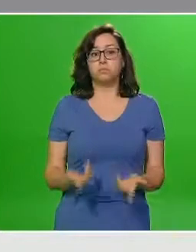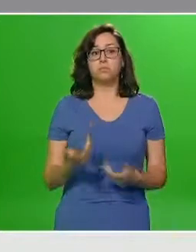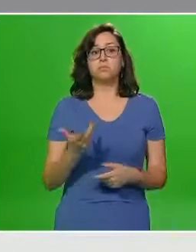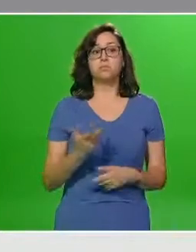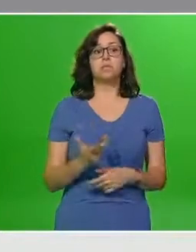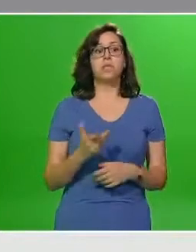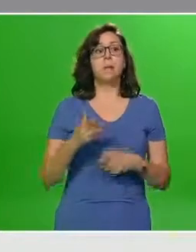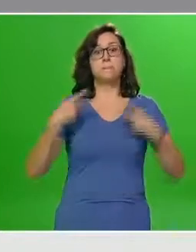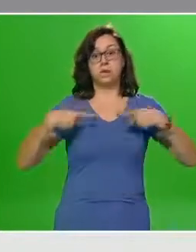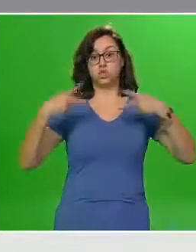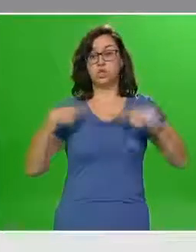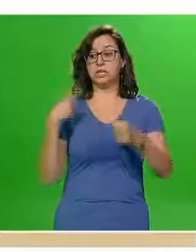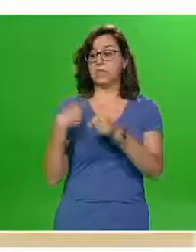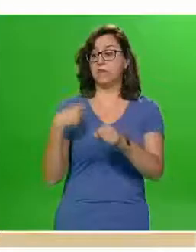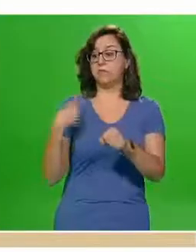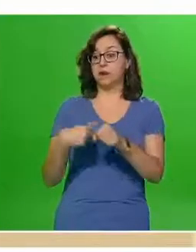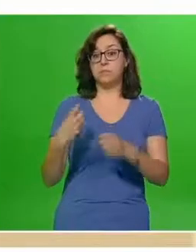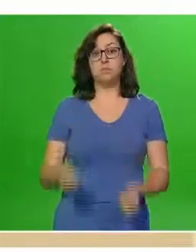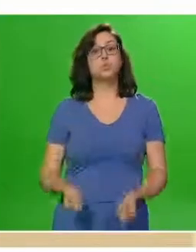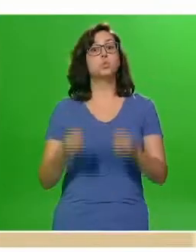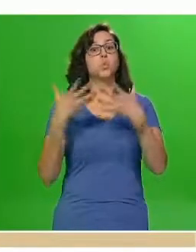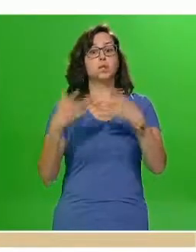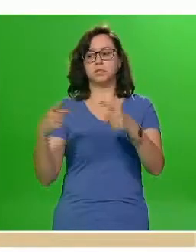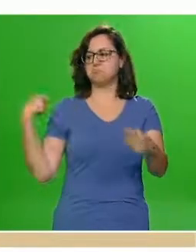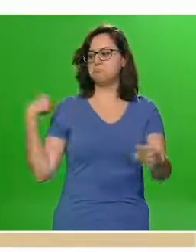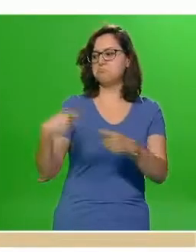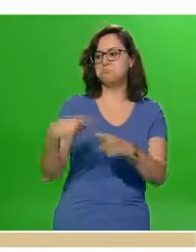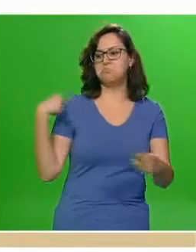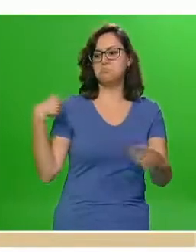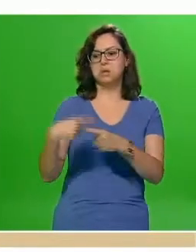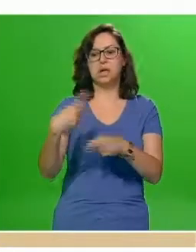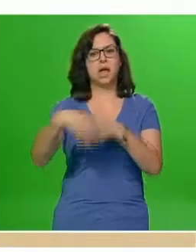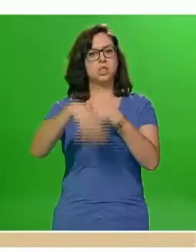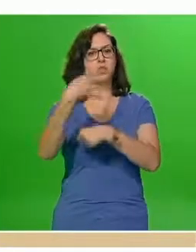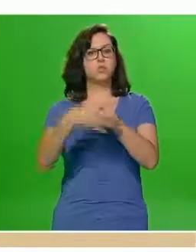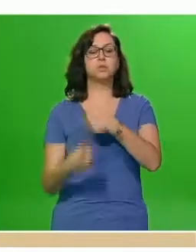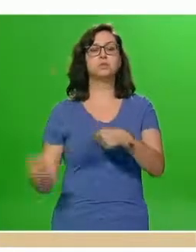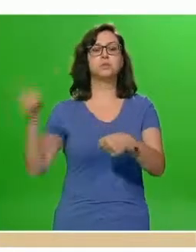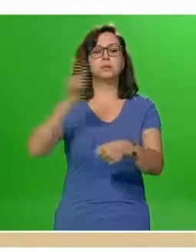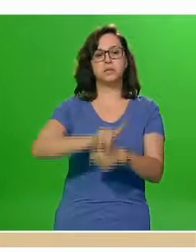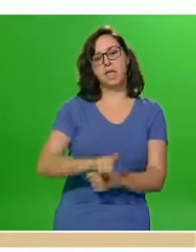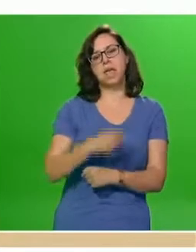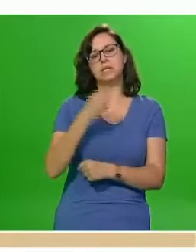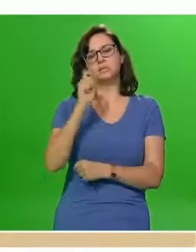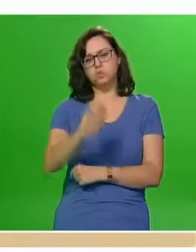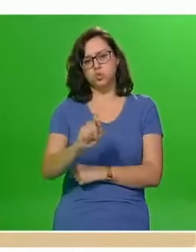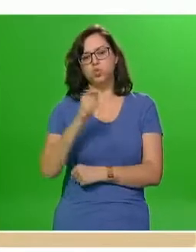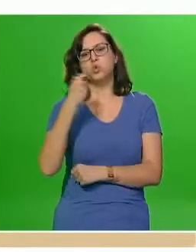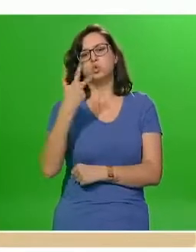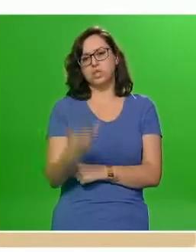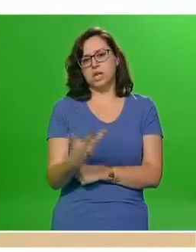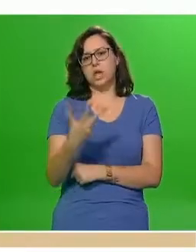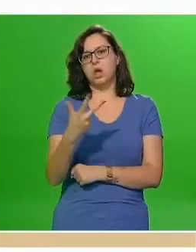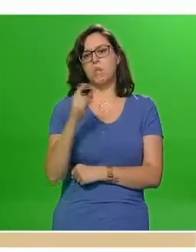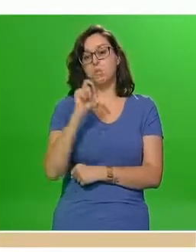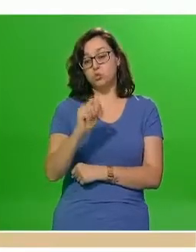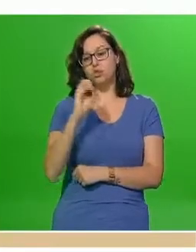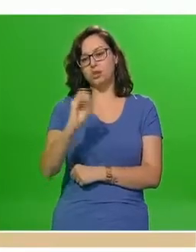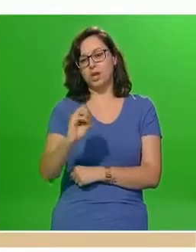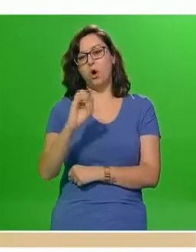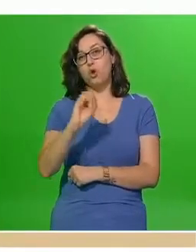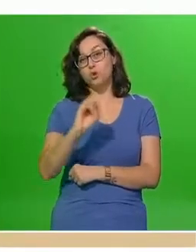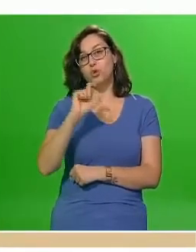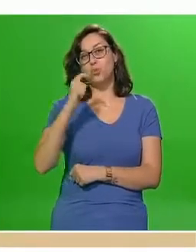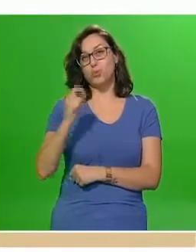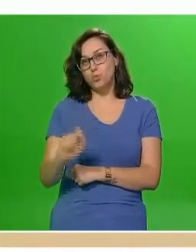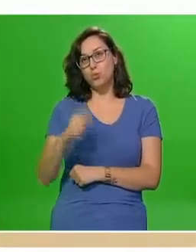del total de los casos estimados durante la pandemia, considerados como casos activos, que